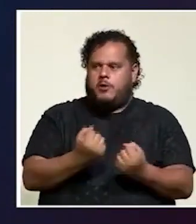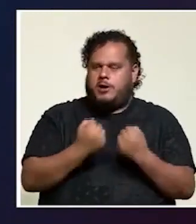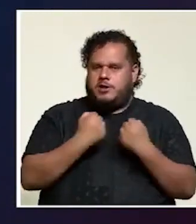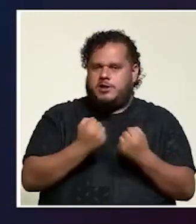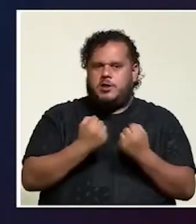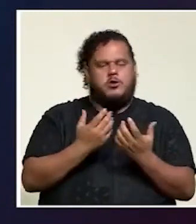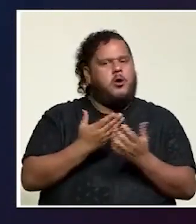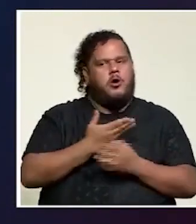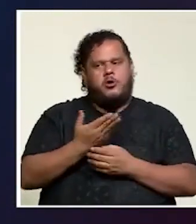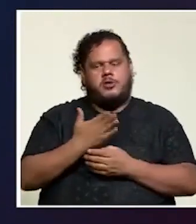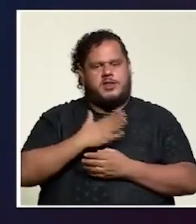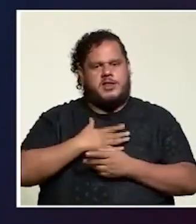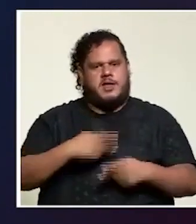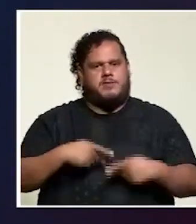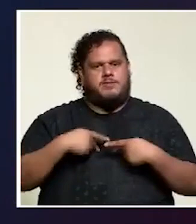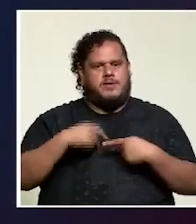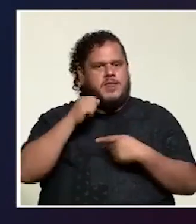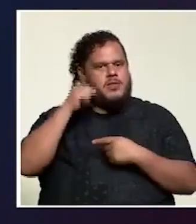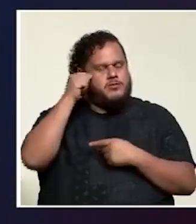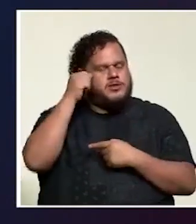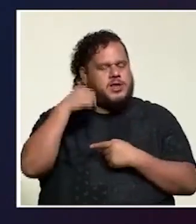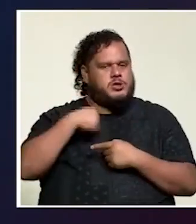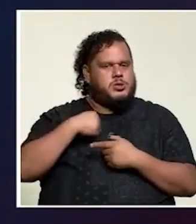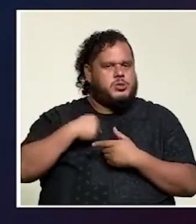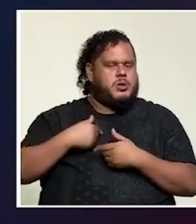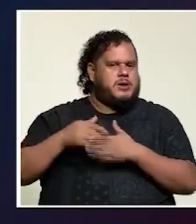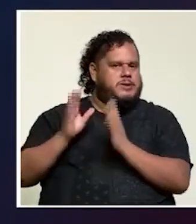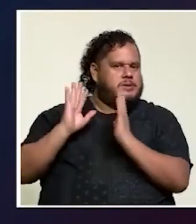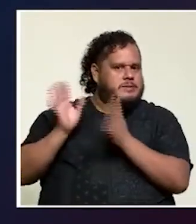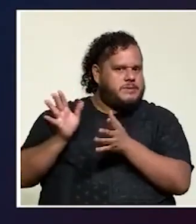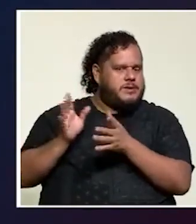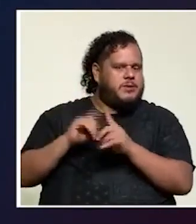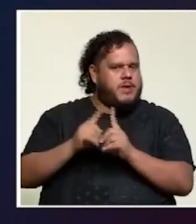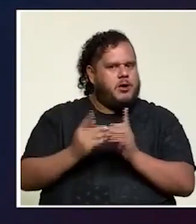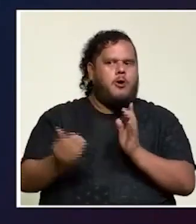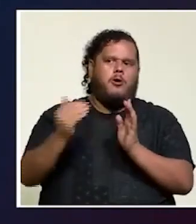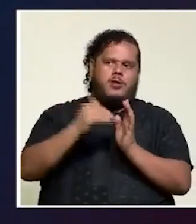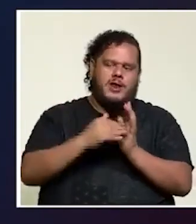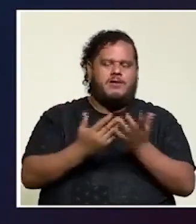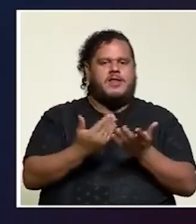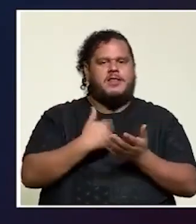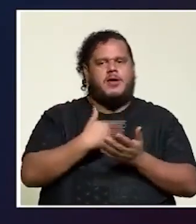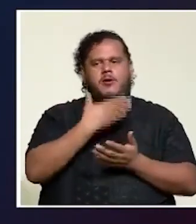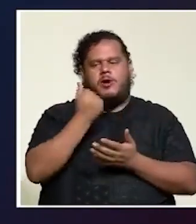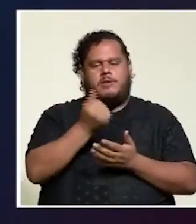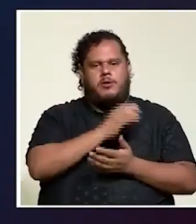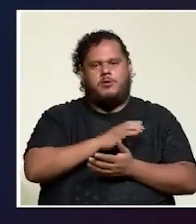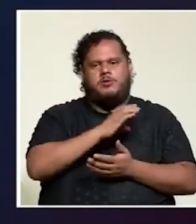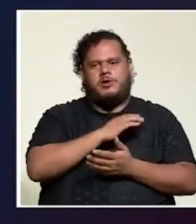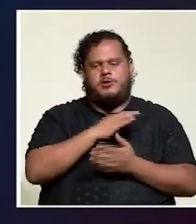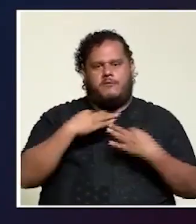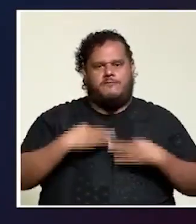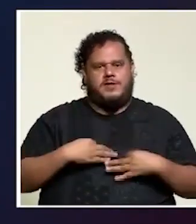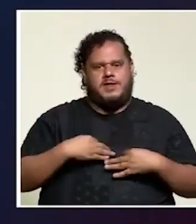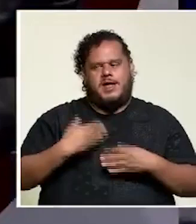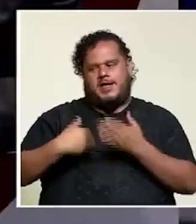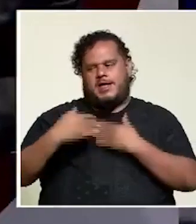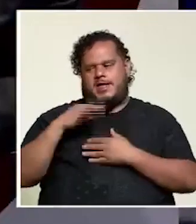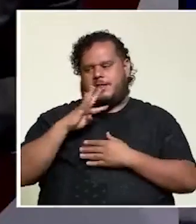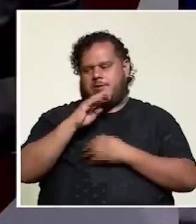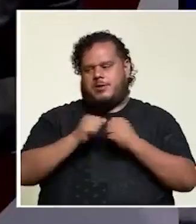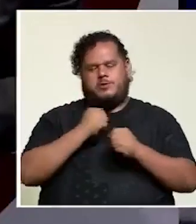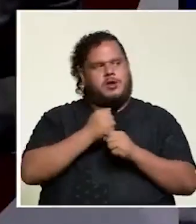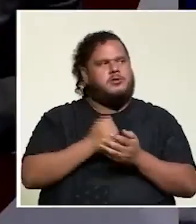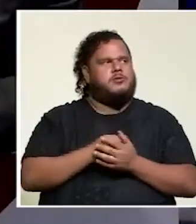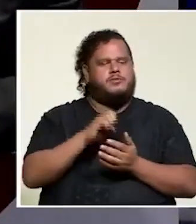vida adulta había dejado de hacer, ¿verdad? Así que estoy en mejor condición física hoy que hace 4 años. Me alegro. Don